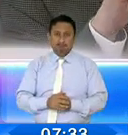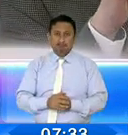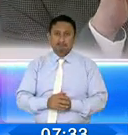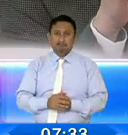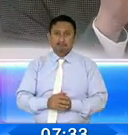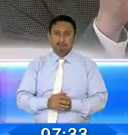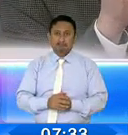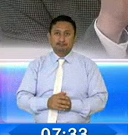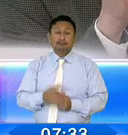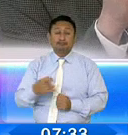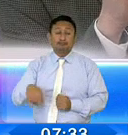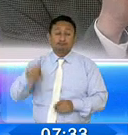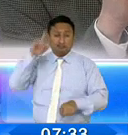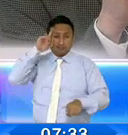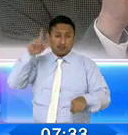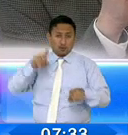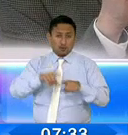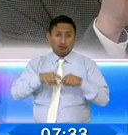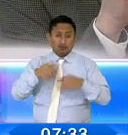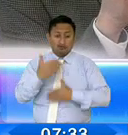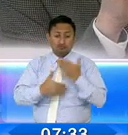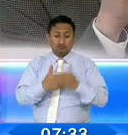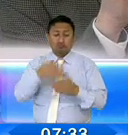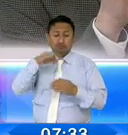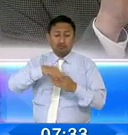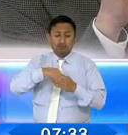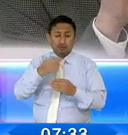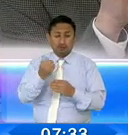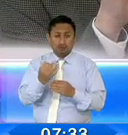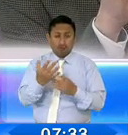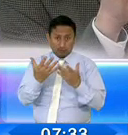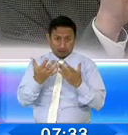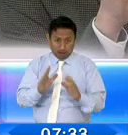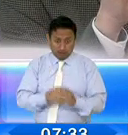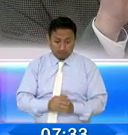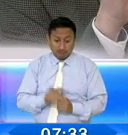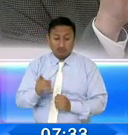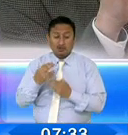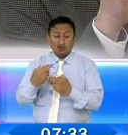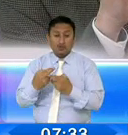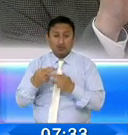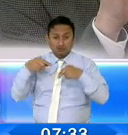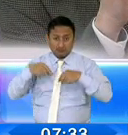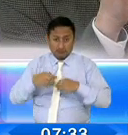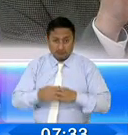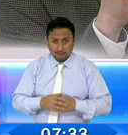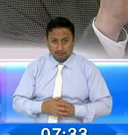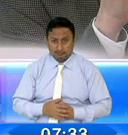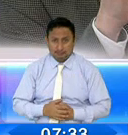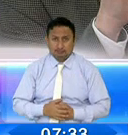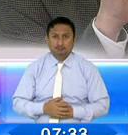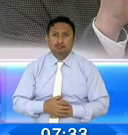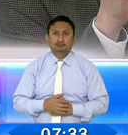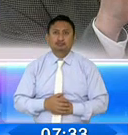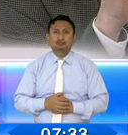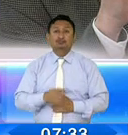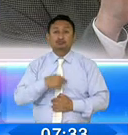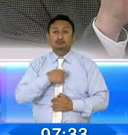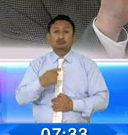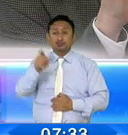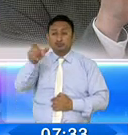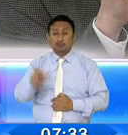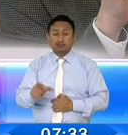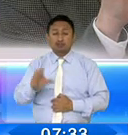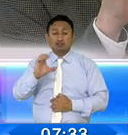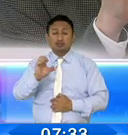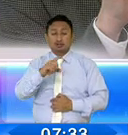acuerdos y después el reconteo de votos, el resultado que salga, nosotros vamos a dar felicitaciones al CNE por el